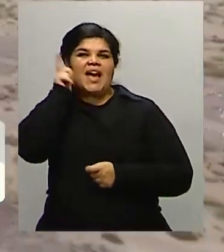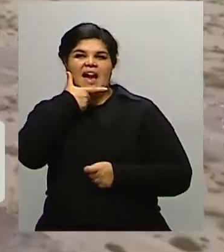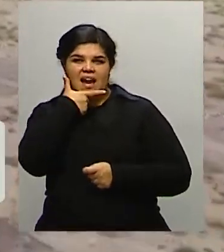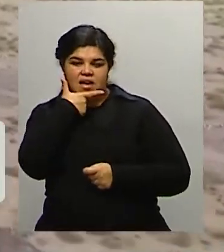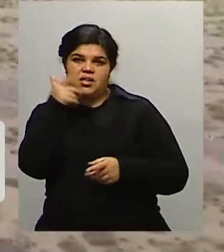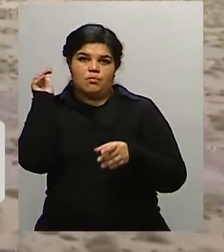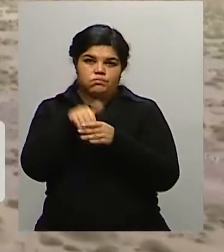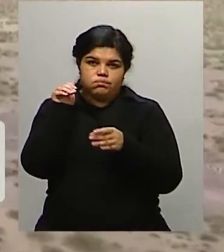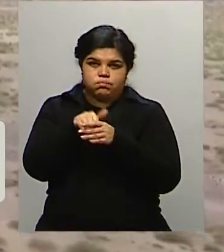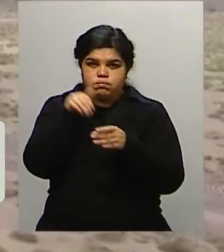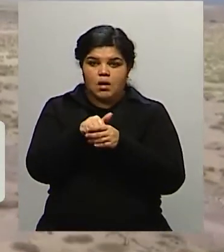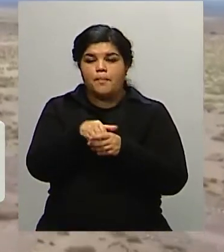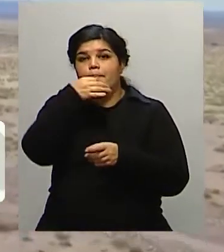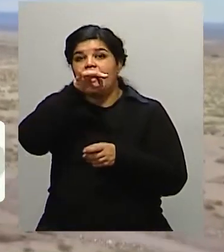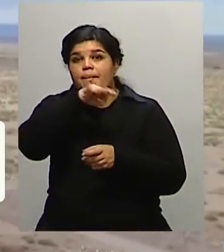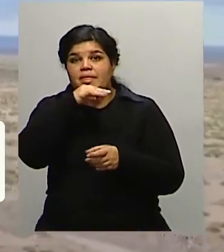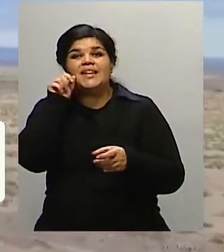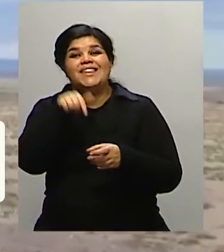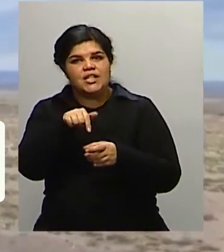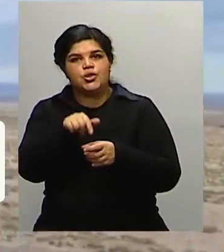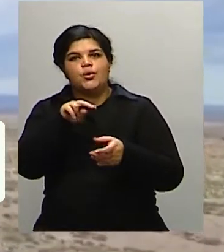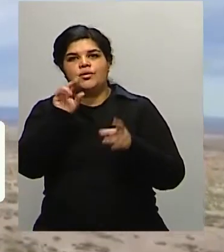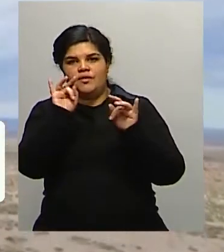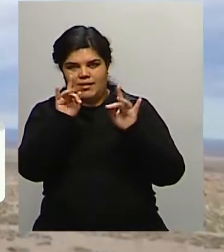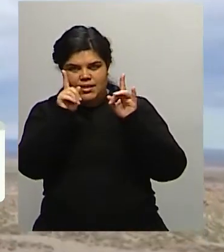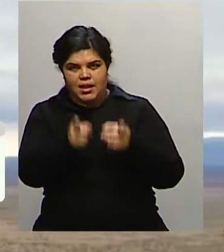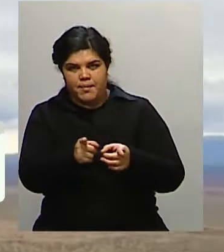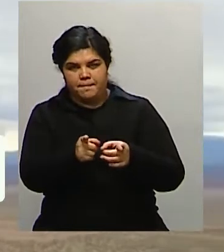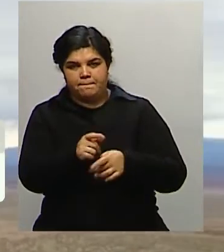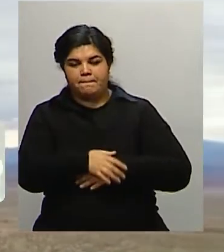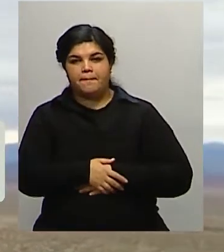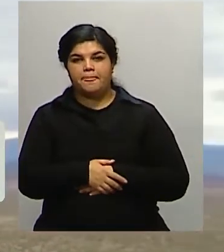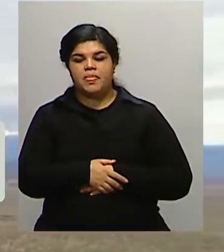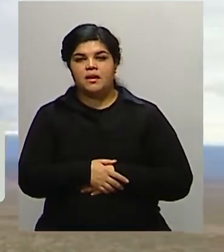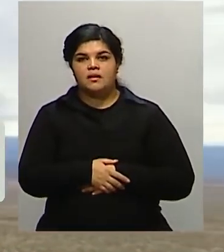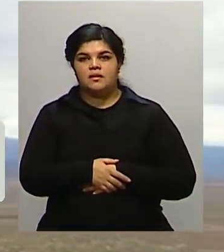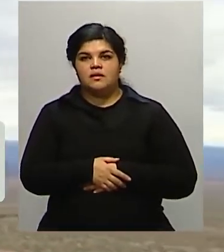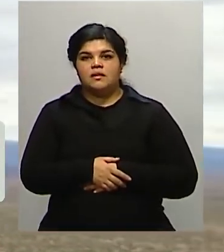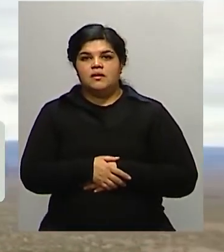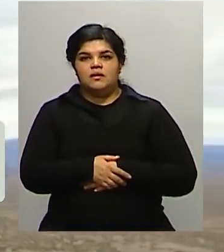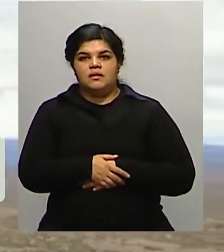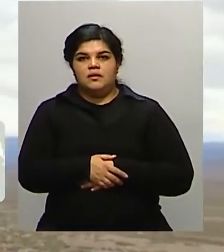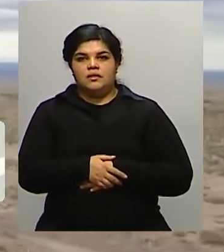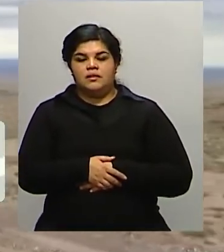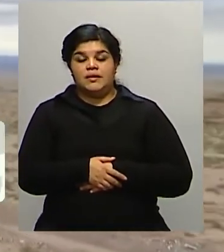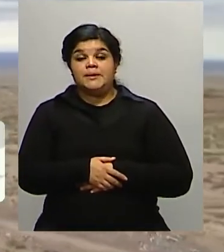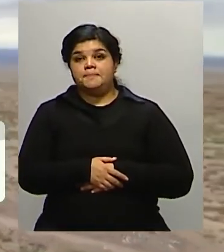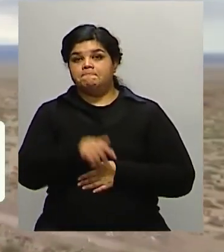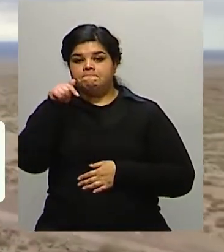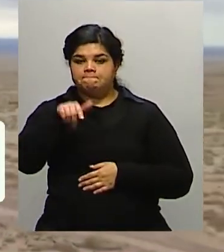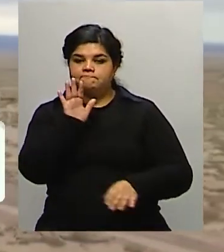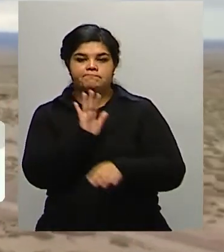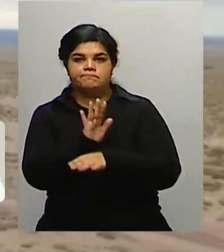necesitamos. Uh-huh. Entonces, eso pega por ese lado. Y obviamente, digamos, esto ha